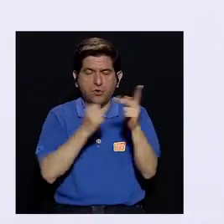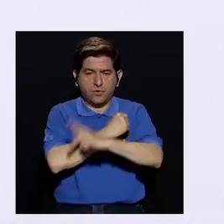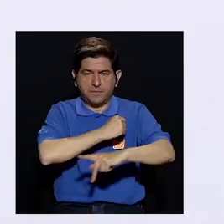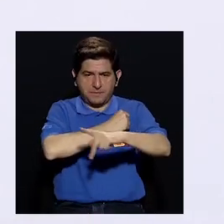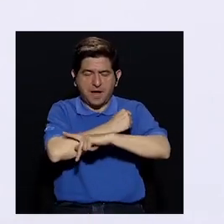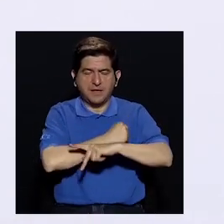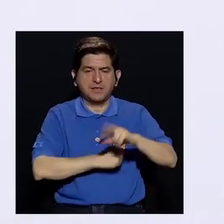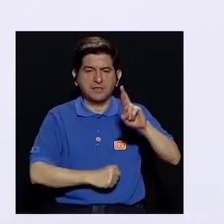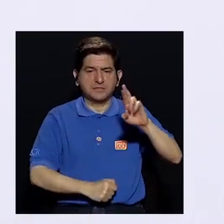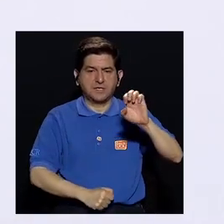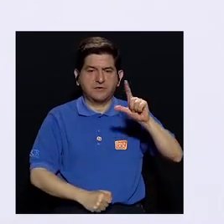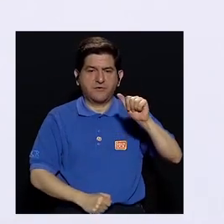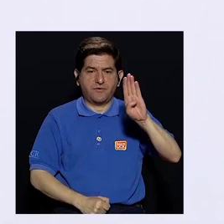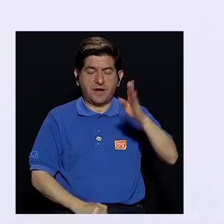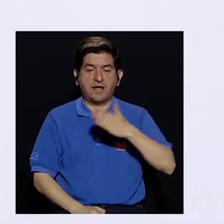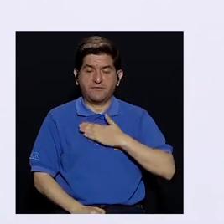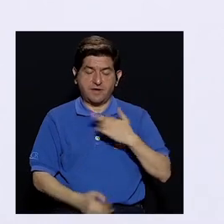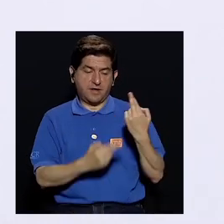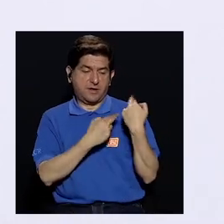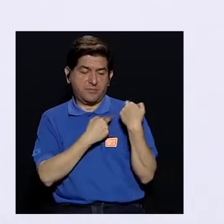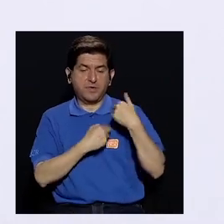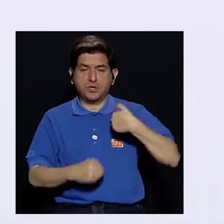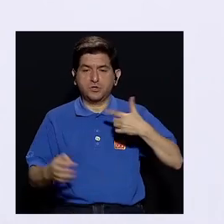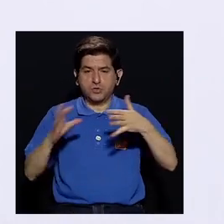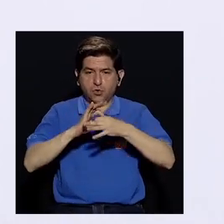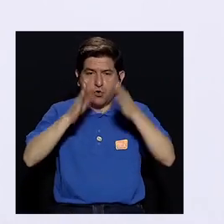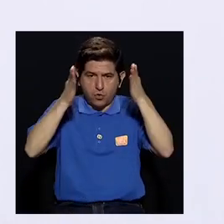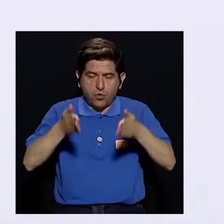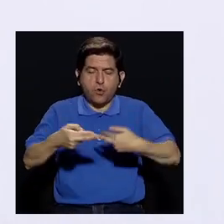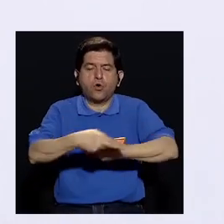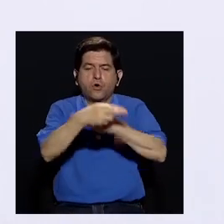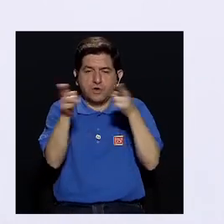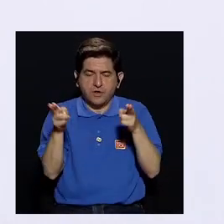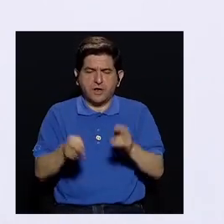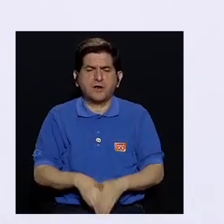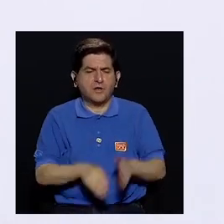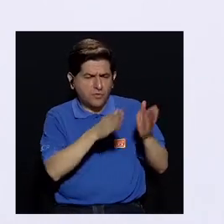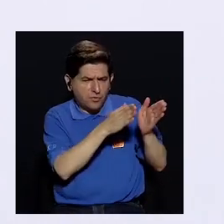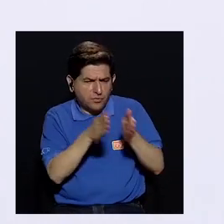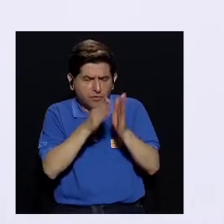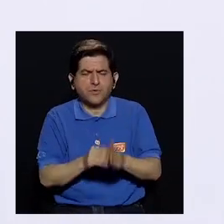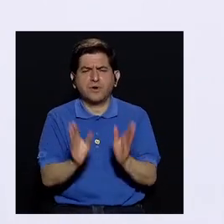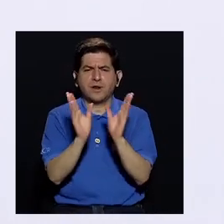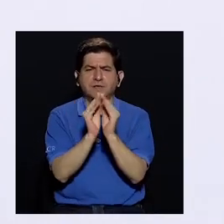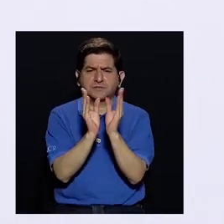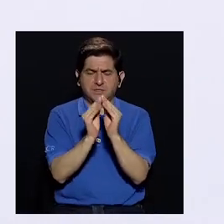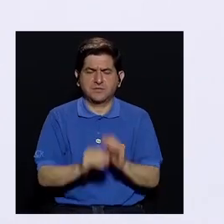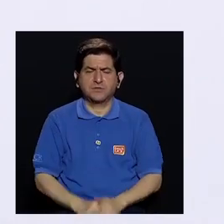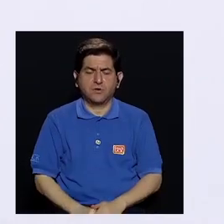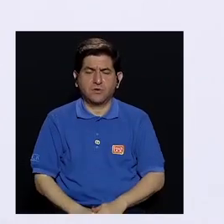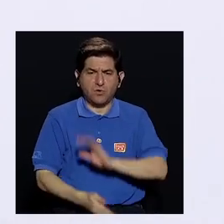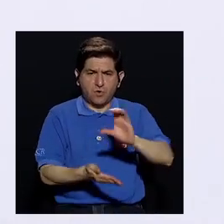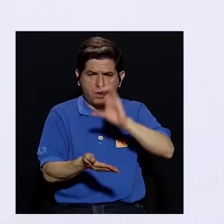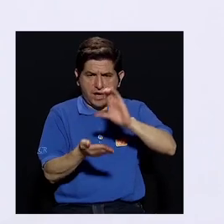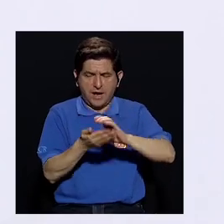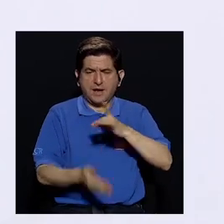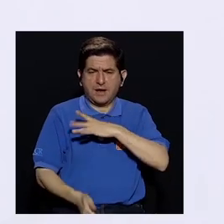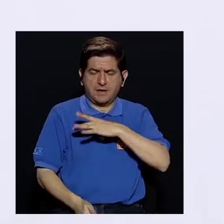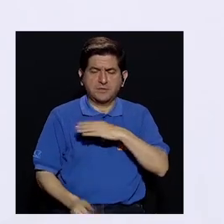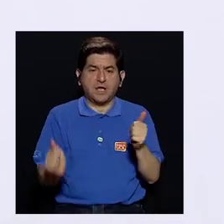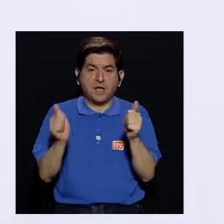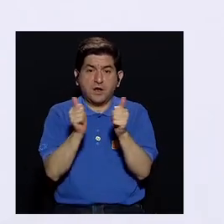consejo directivo regional de los de los países de la regla me encargo a mí que en ese tiempo era coordinador regional